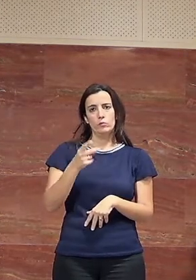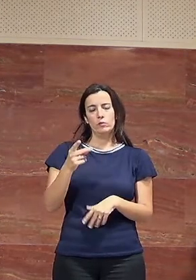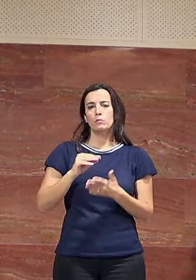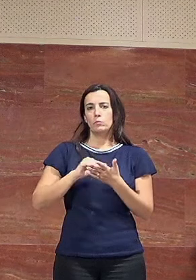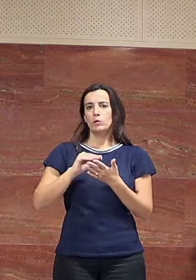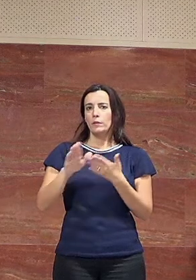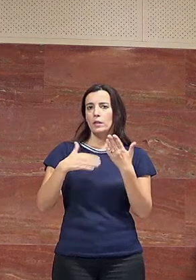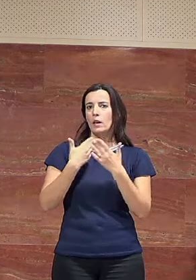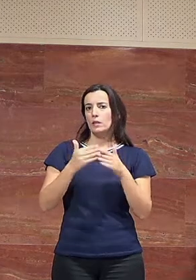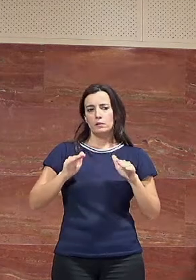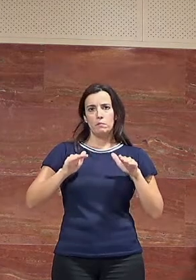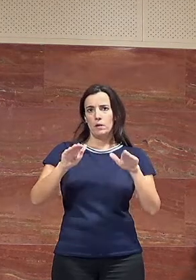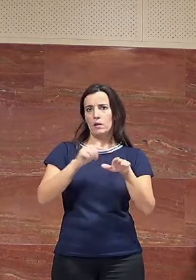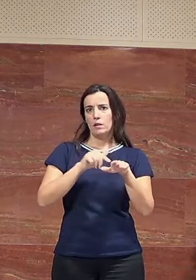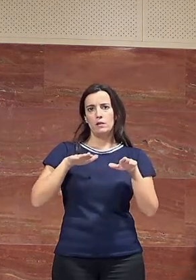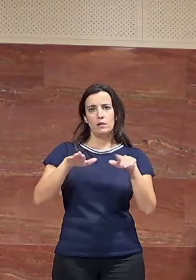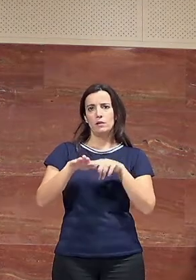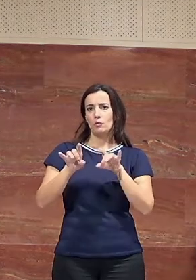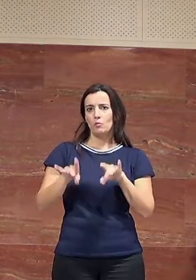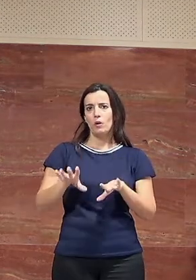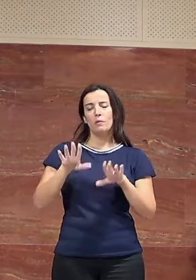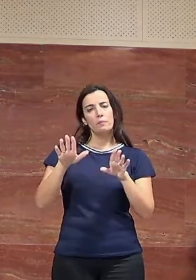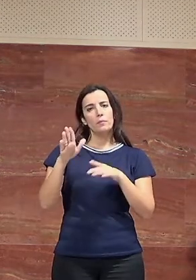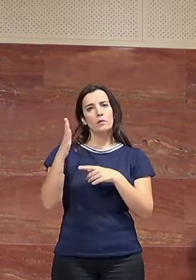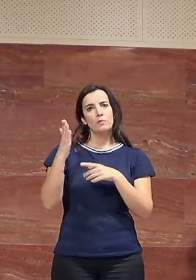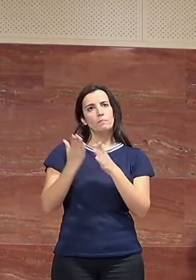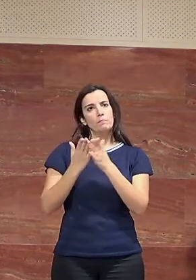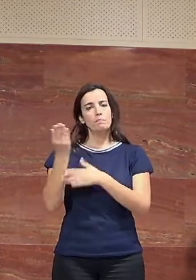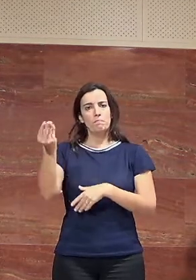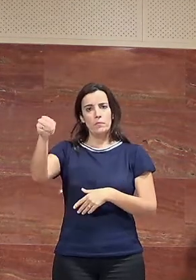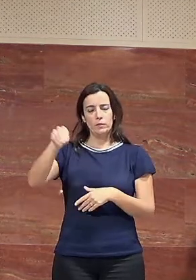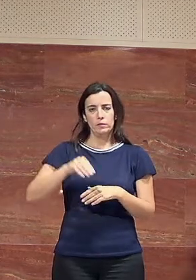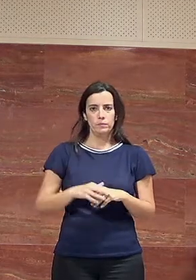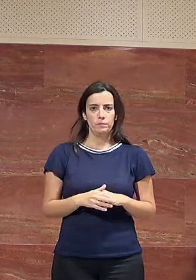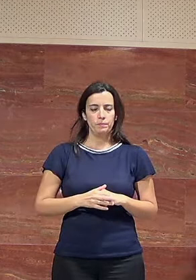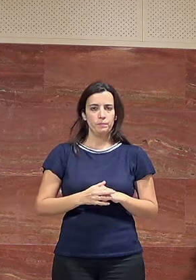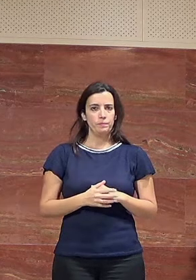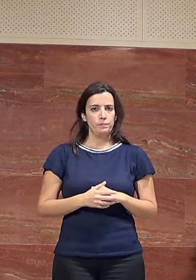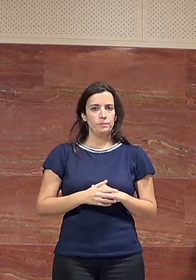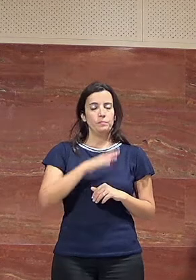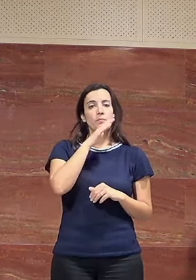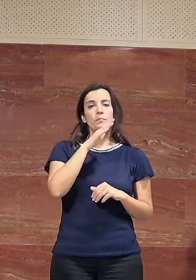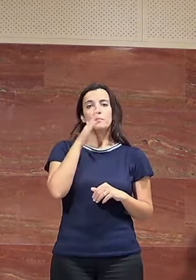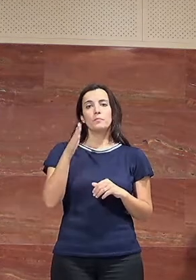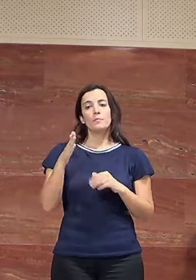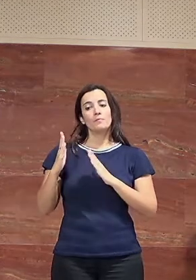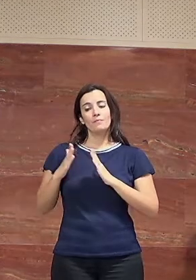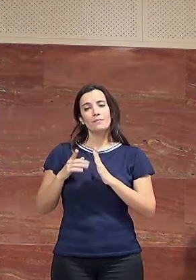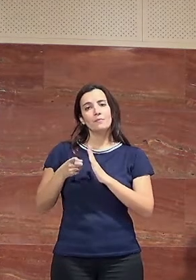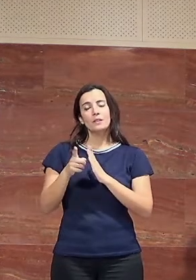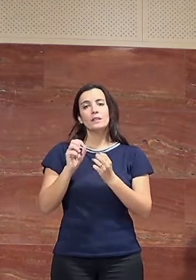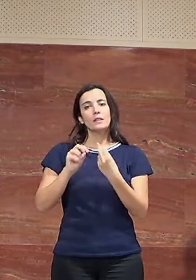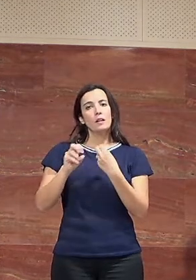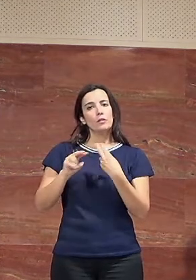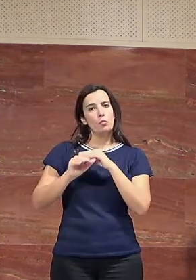casi paralela a la red básica, pero ofrece una alternativa más atractiva, porque son itinerarios con una menor presión de tráfico